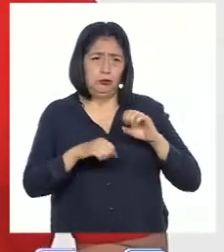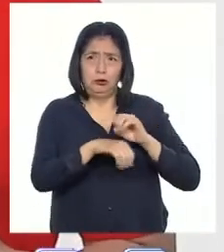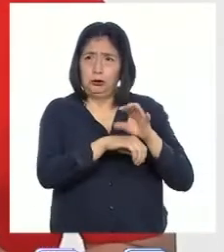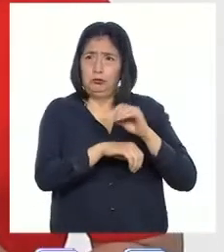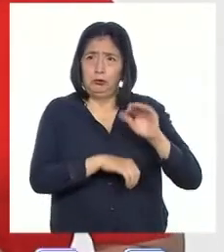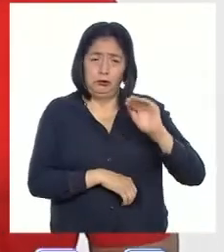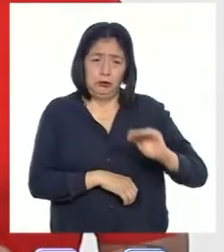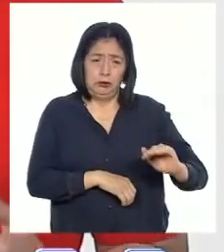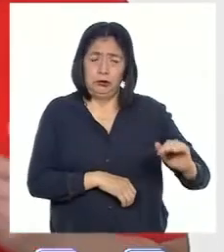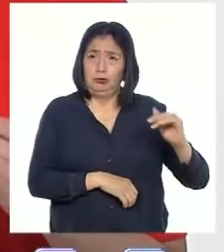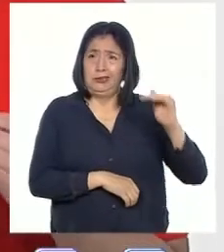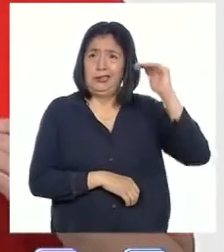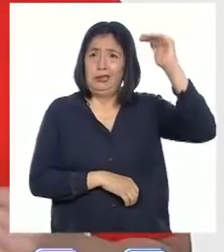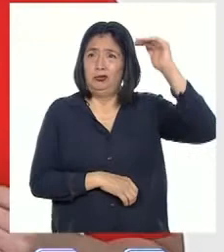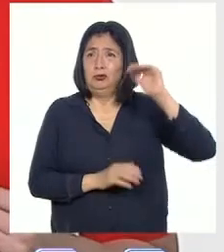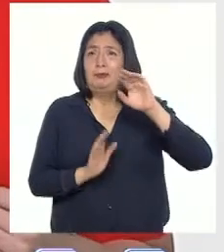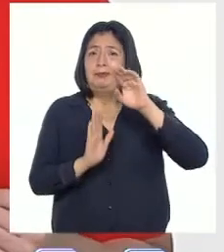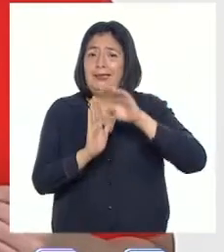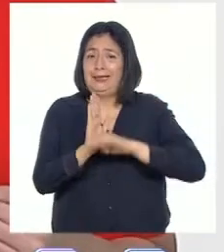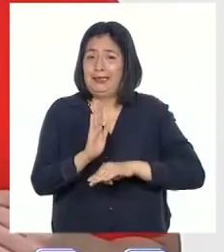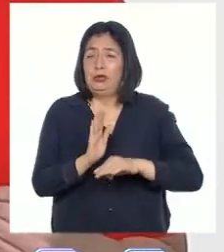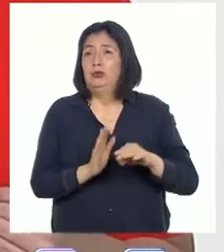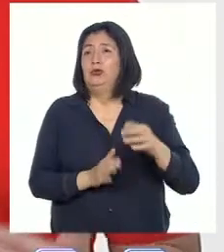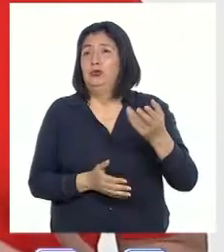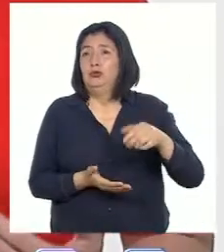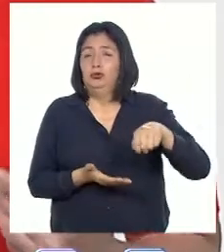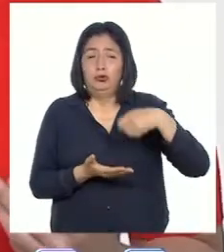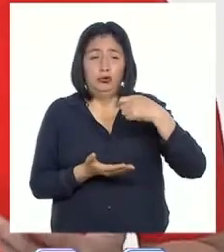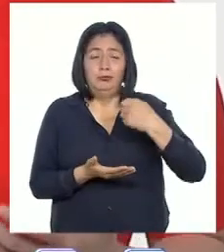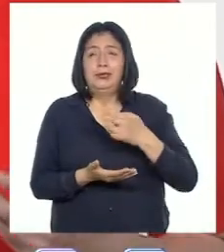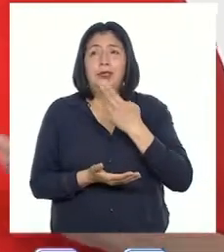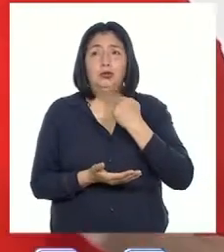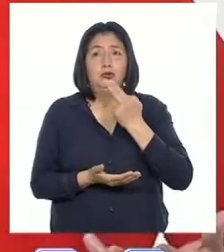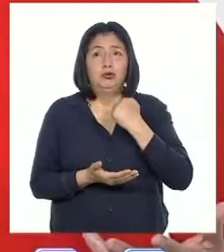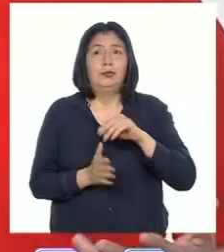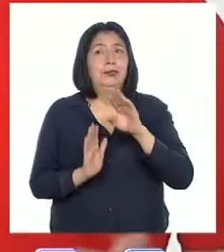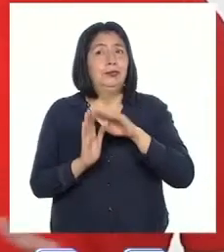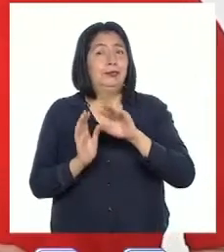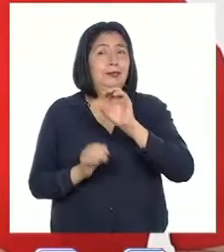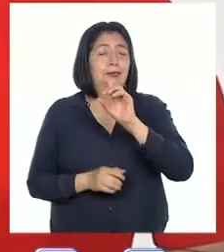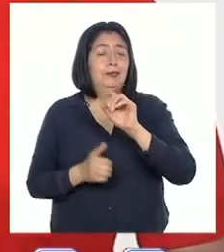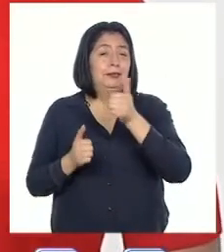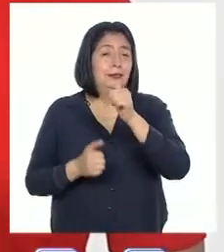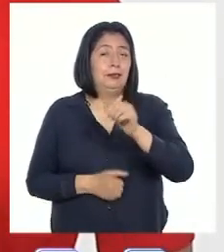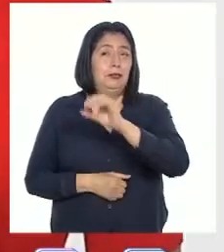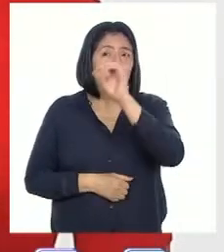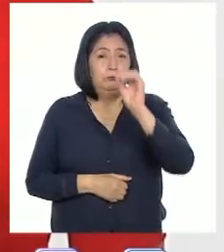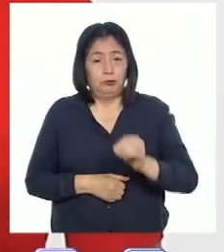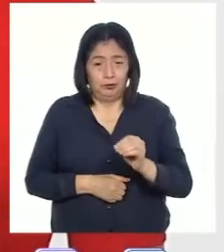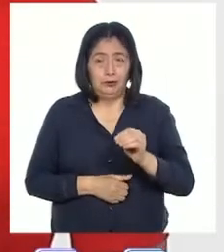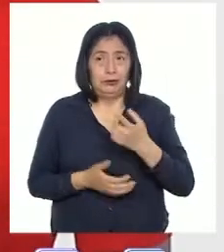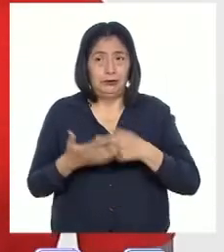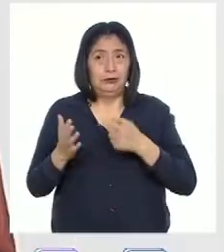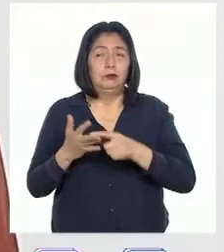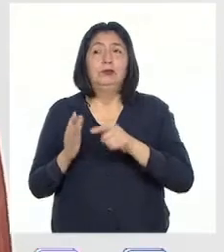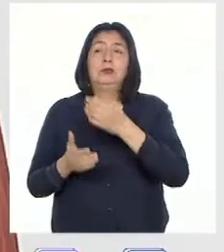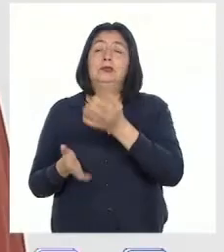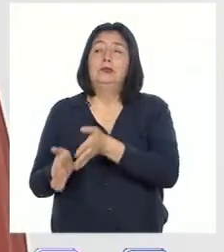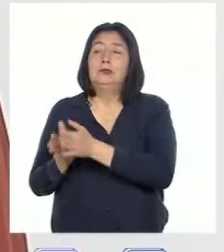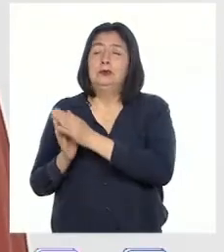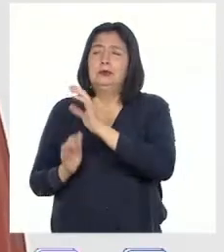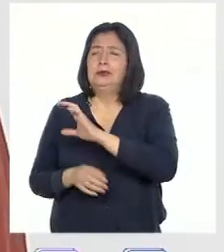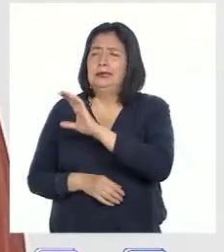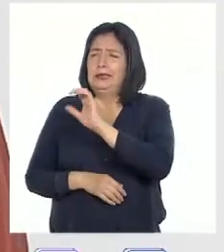que adultos y niños reduzcan el consumo de azúcares a menos del 10% de su requerimiento diario de calorías.